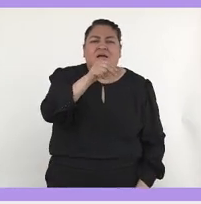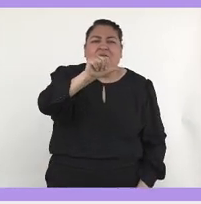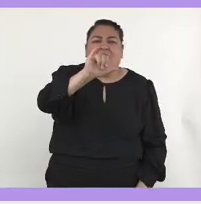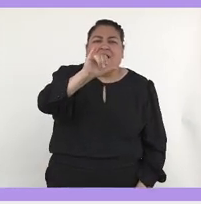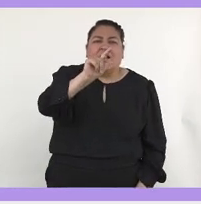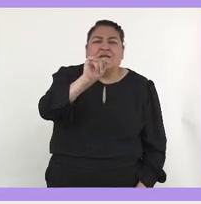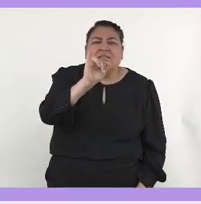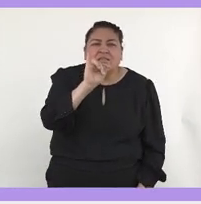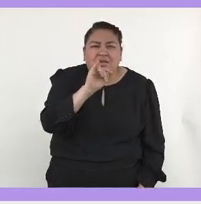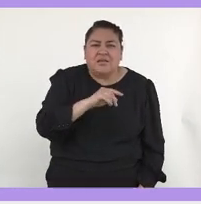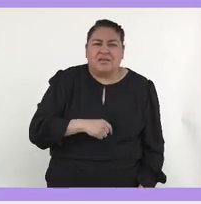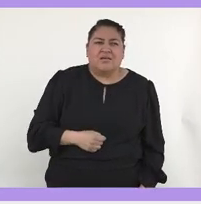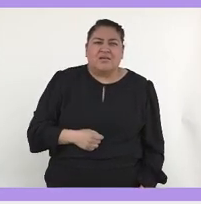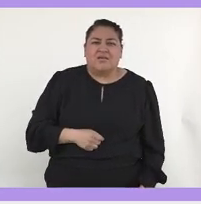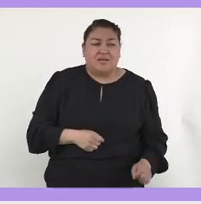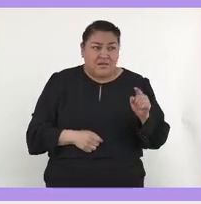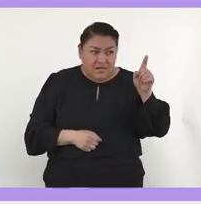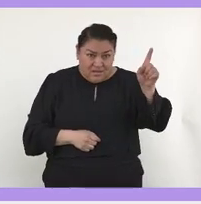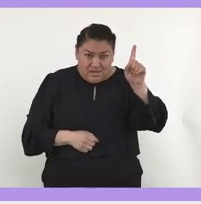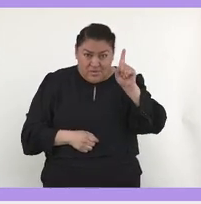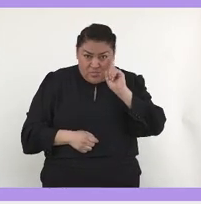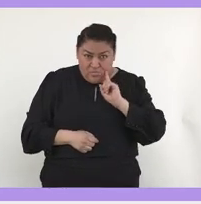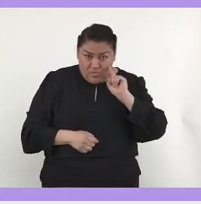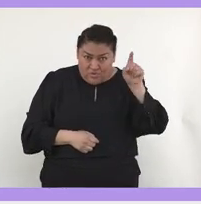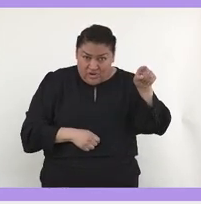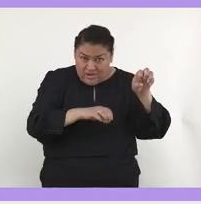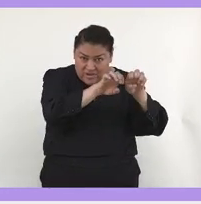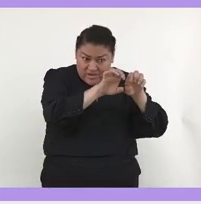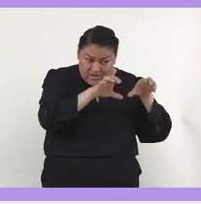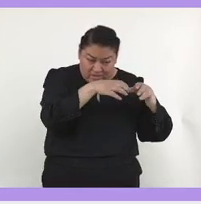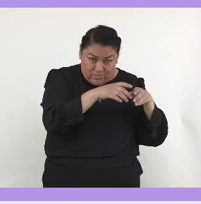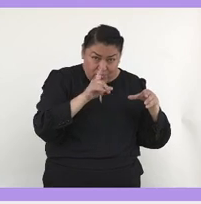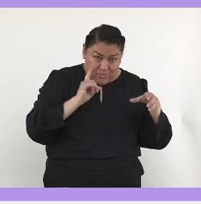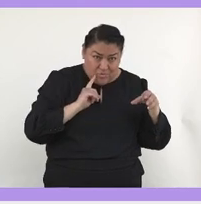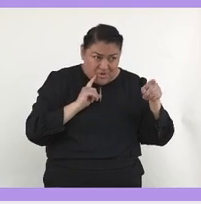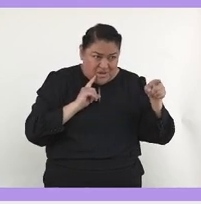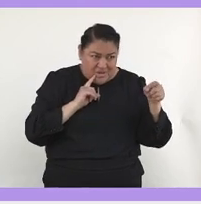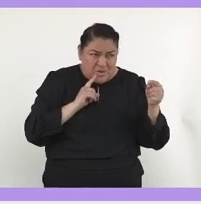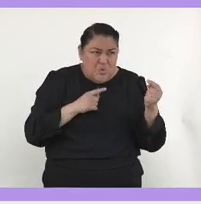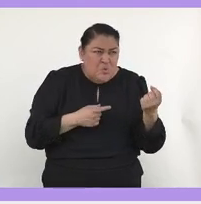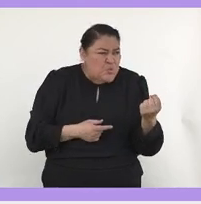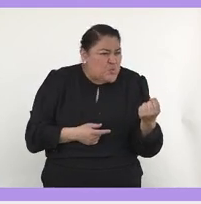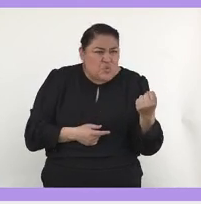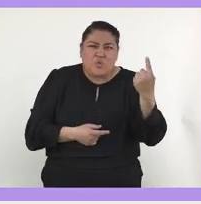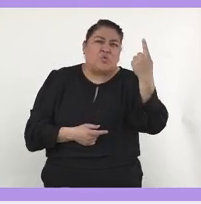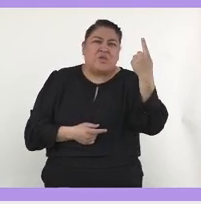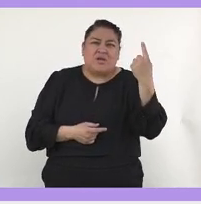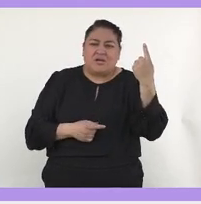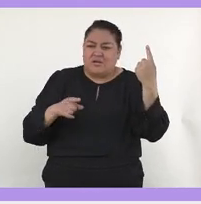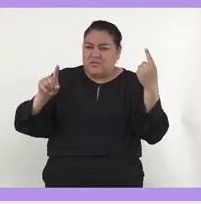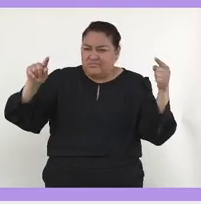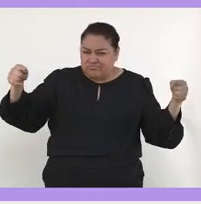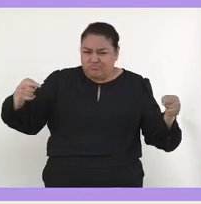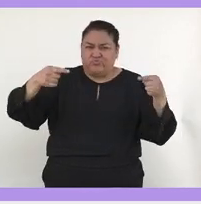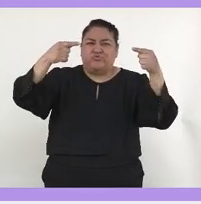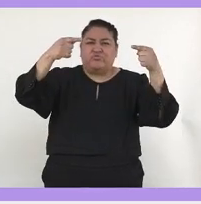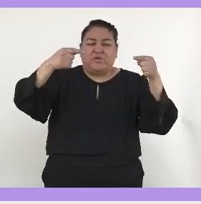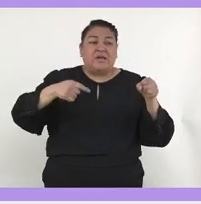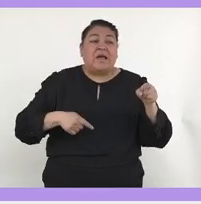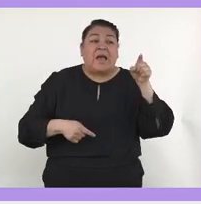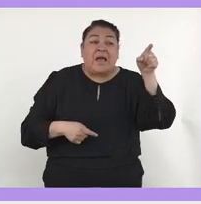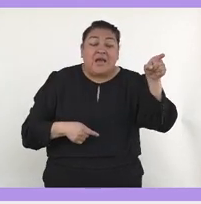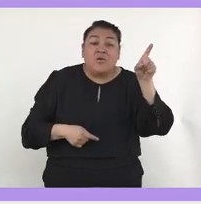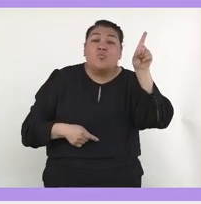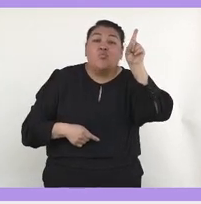de fútbol femenino no existe no existe Pero qué pasó Haití tiene